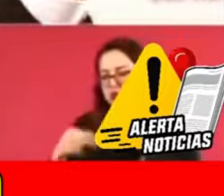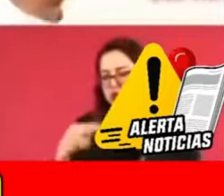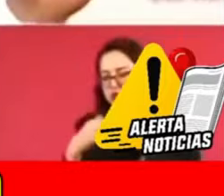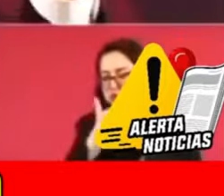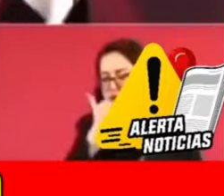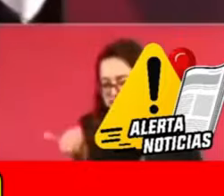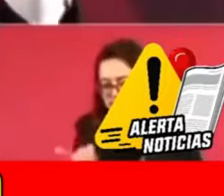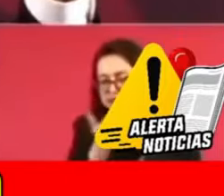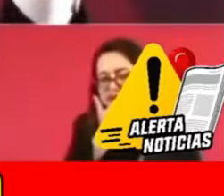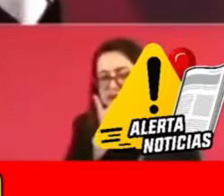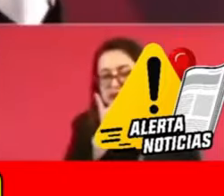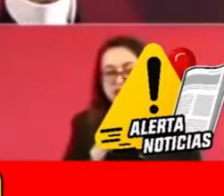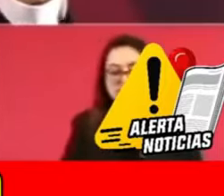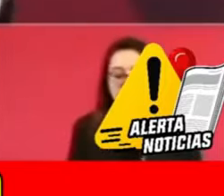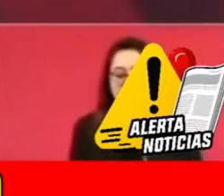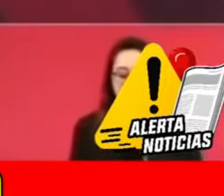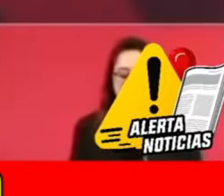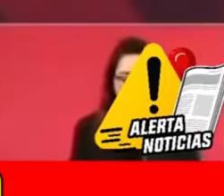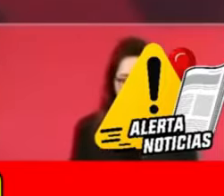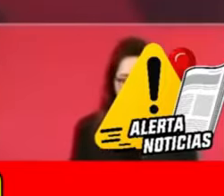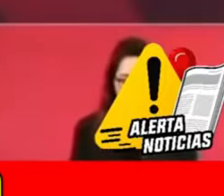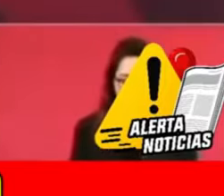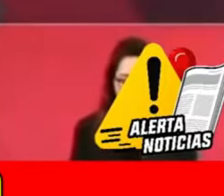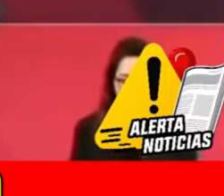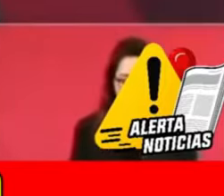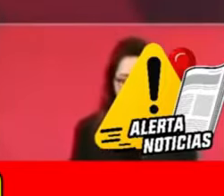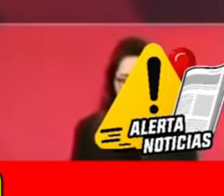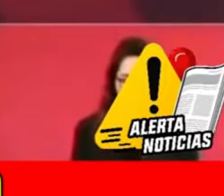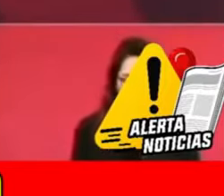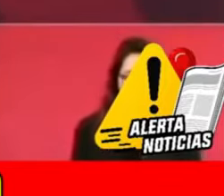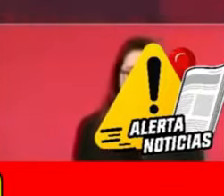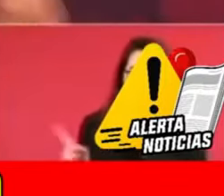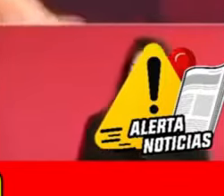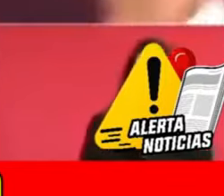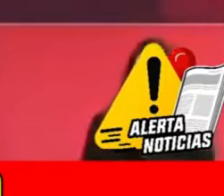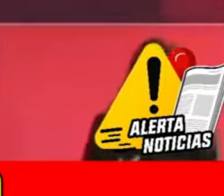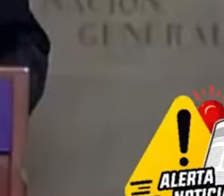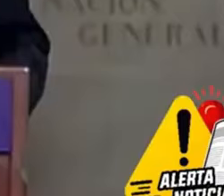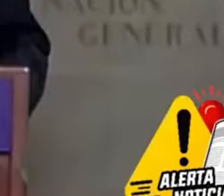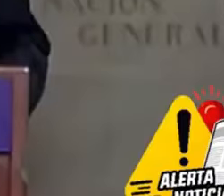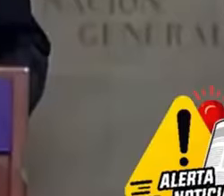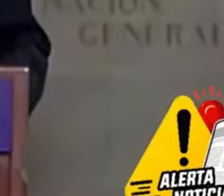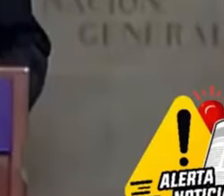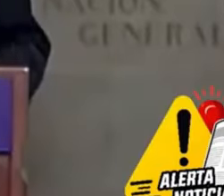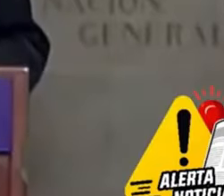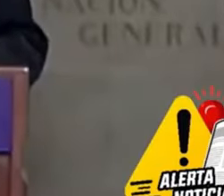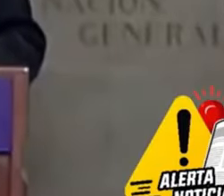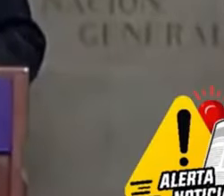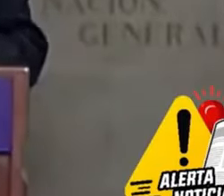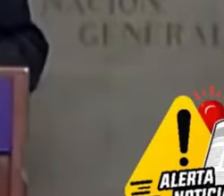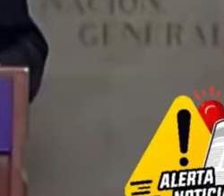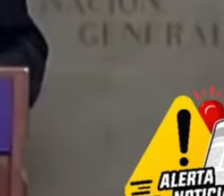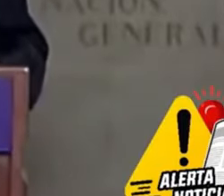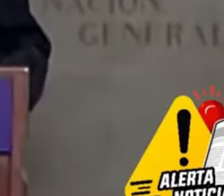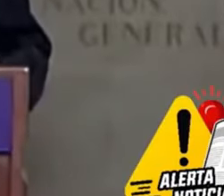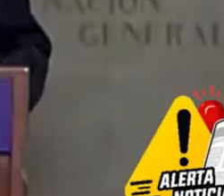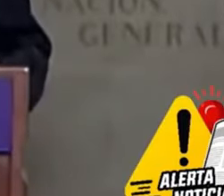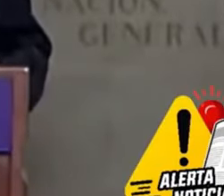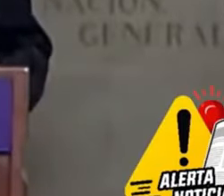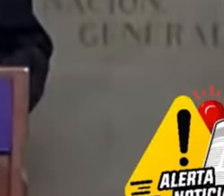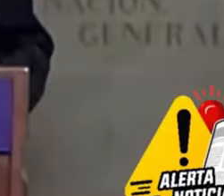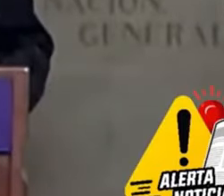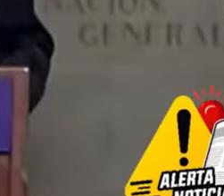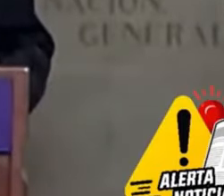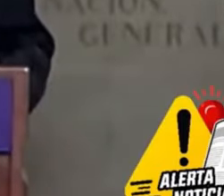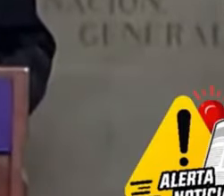Claro que está tomada la Corte y el Poder Judicial, sin duda. El pueblo mexicano reconoce el trabajo que